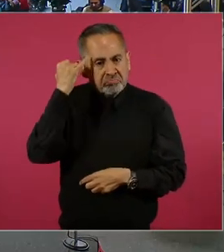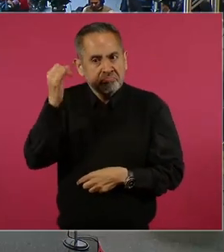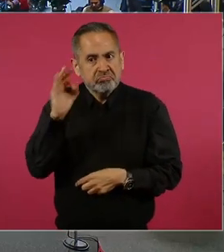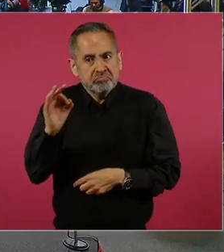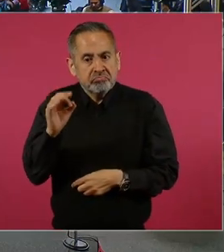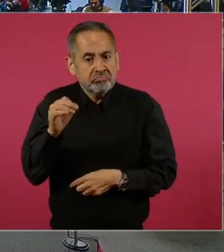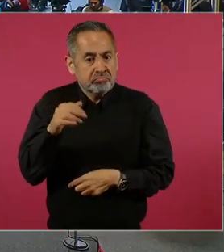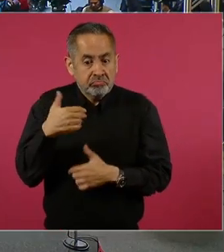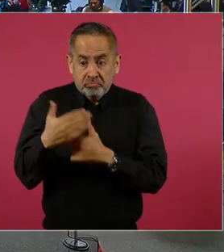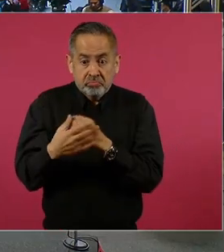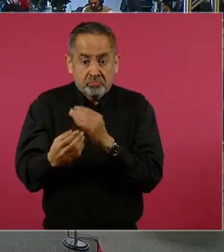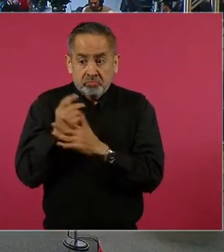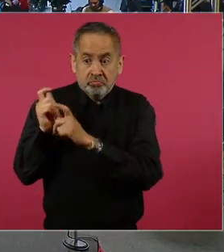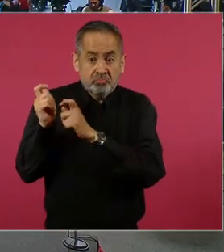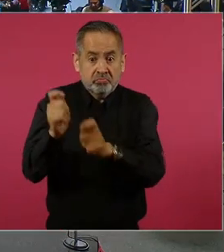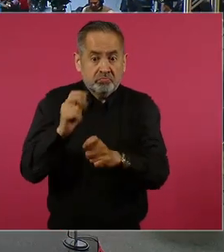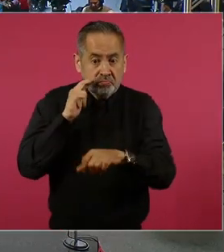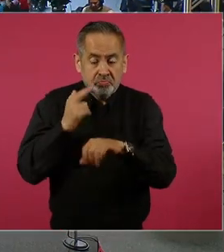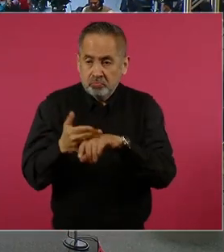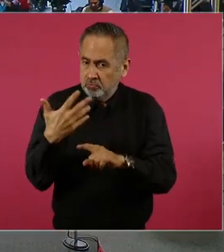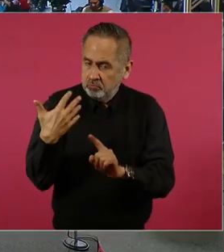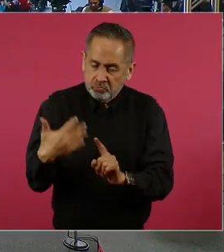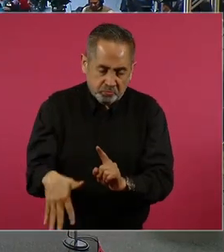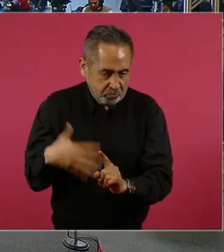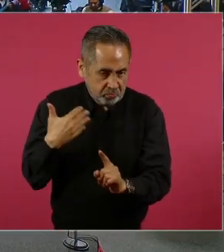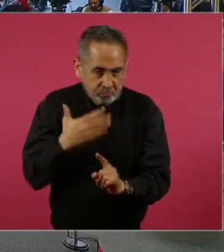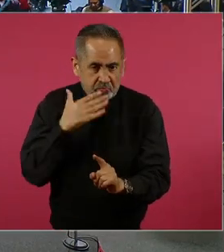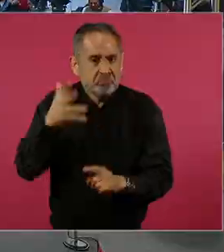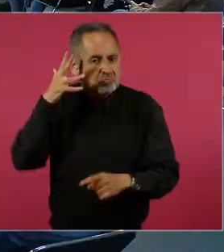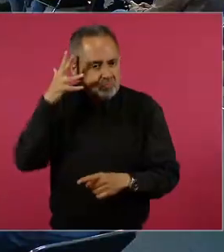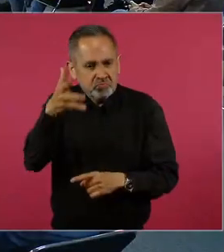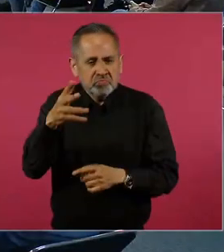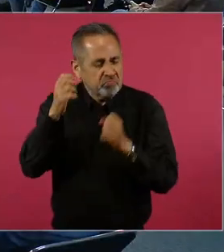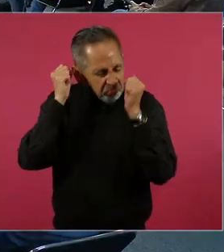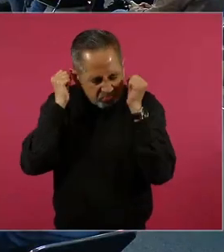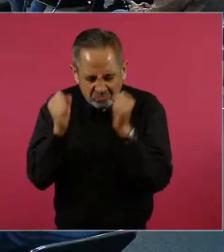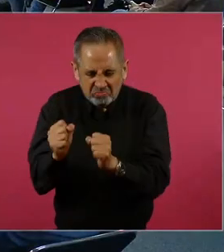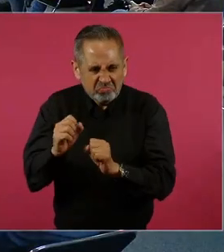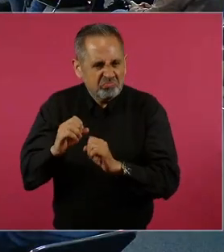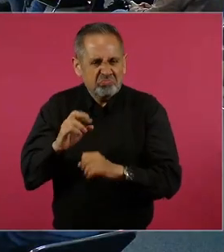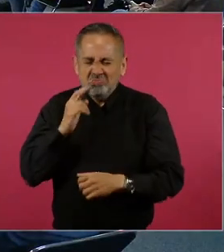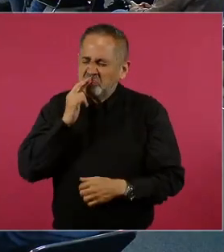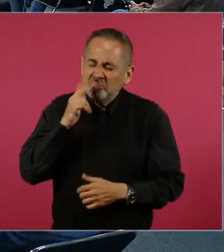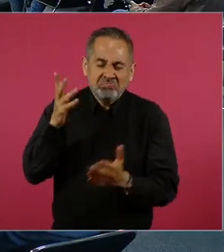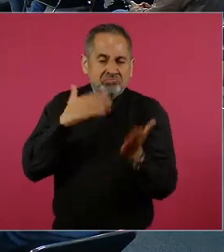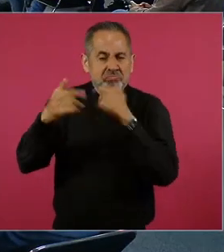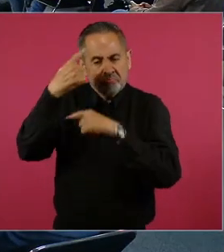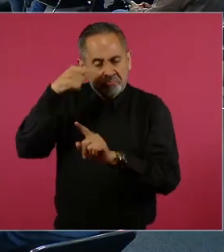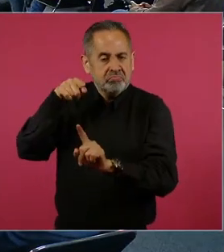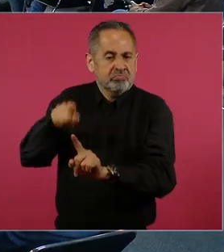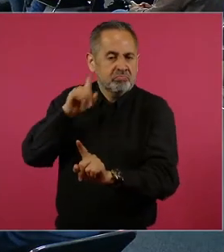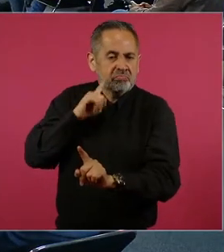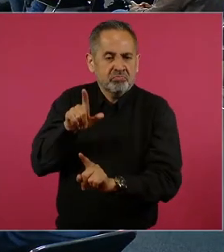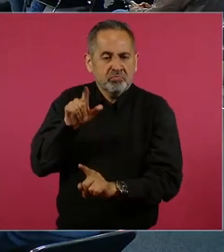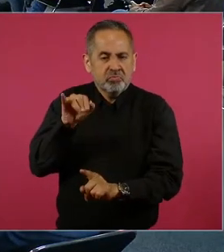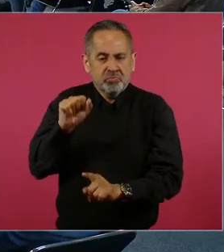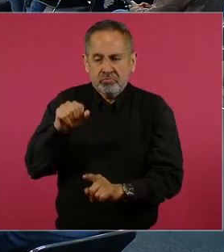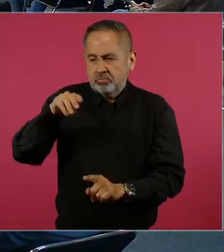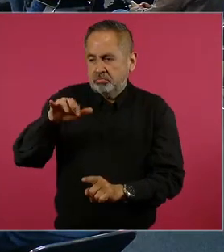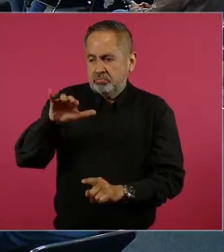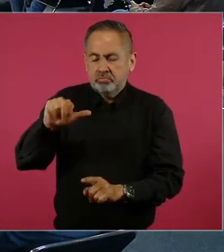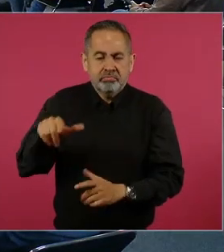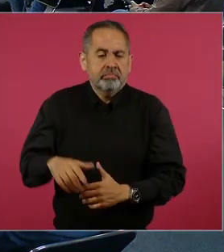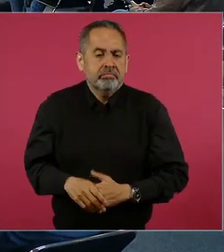con la nueva responsabilidad, seguramente un gran futuro político para esta servidora pública? Sí,